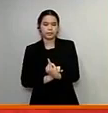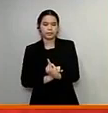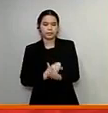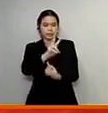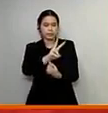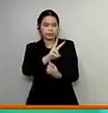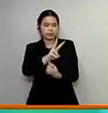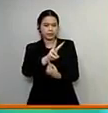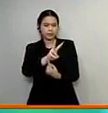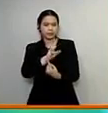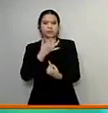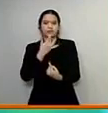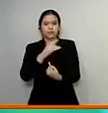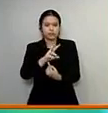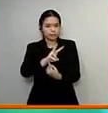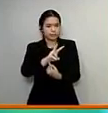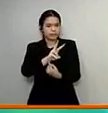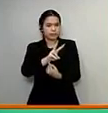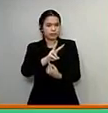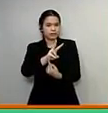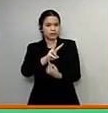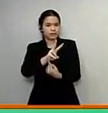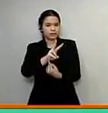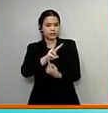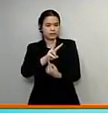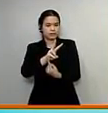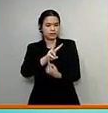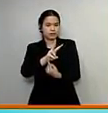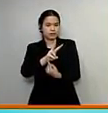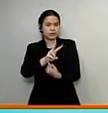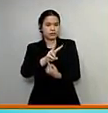2, segundo dígito, suerte.